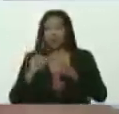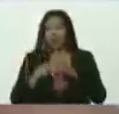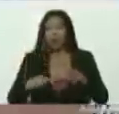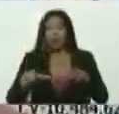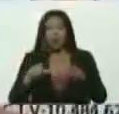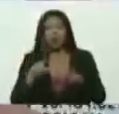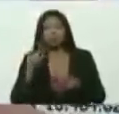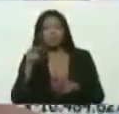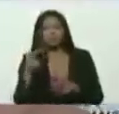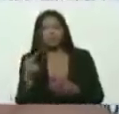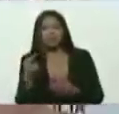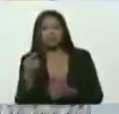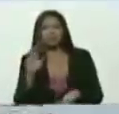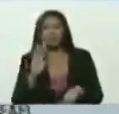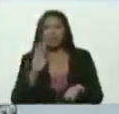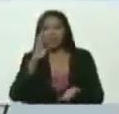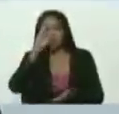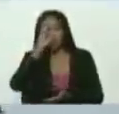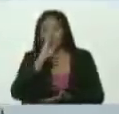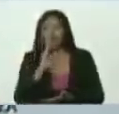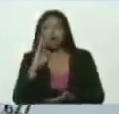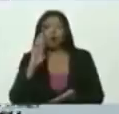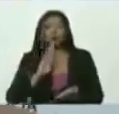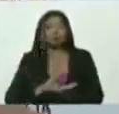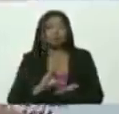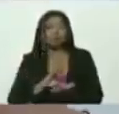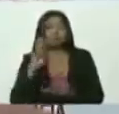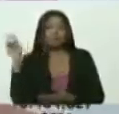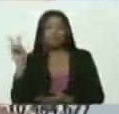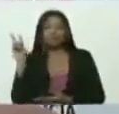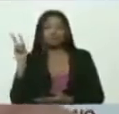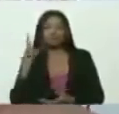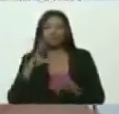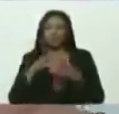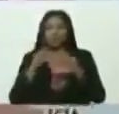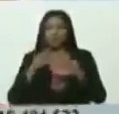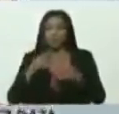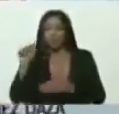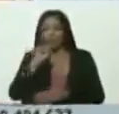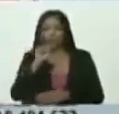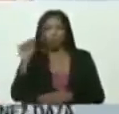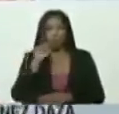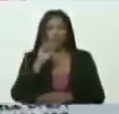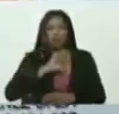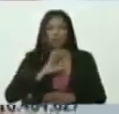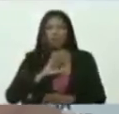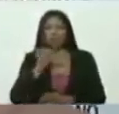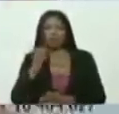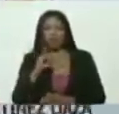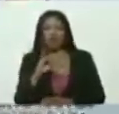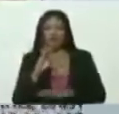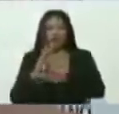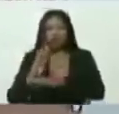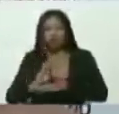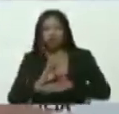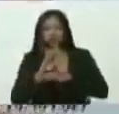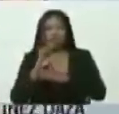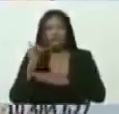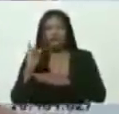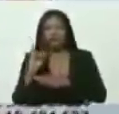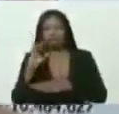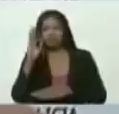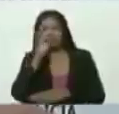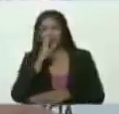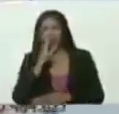Banco Central de Venezuela, robar los blindados con los que se transportan valores del Banco Central de Venezuela y con esos blindados y